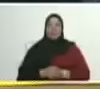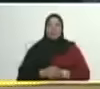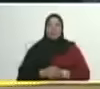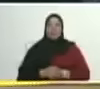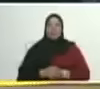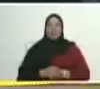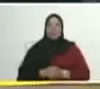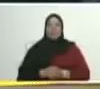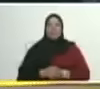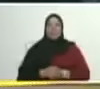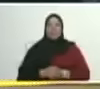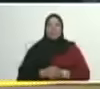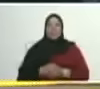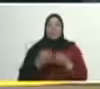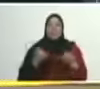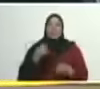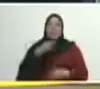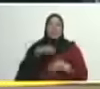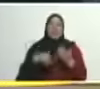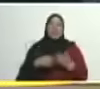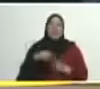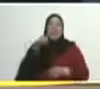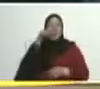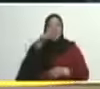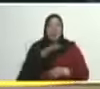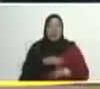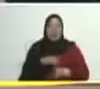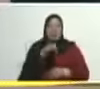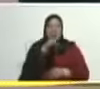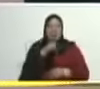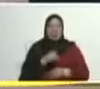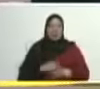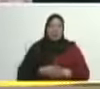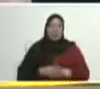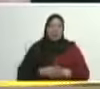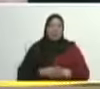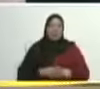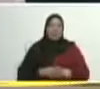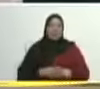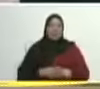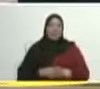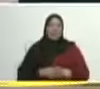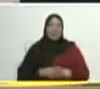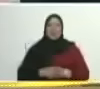Raúl Incaus, que te aclara con vos.